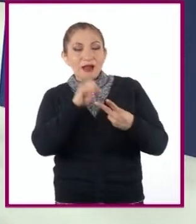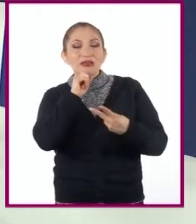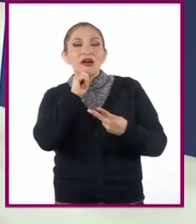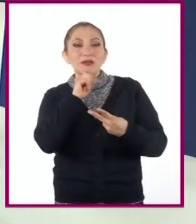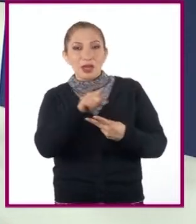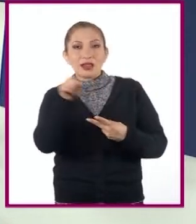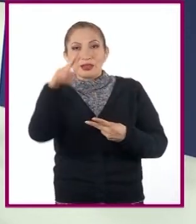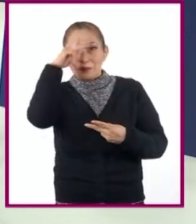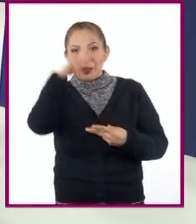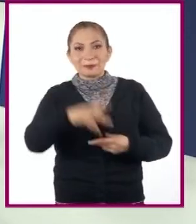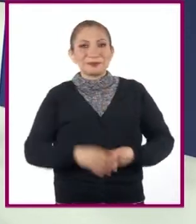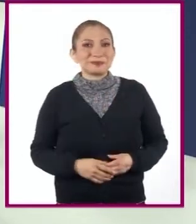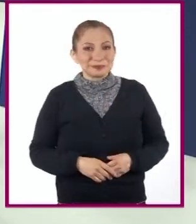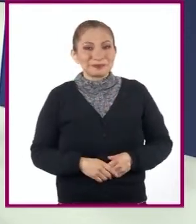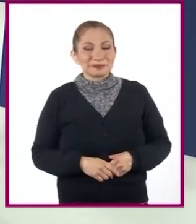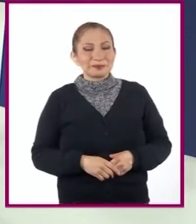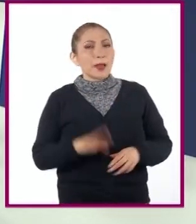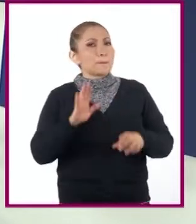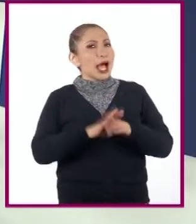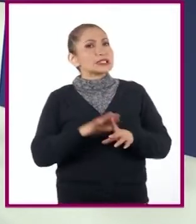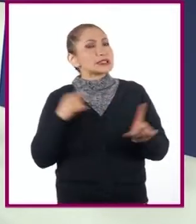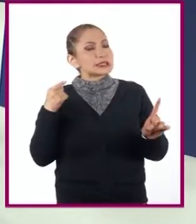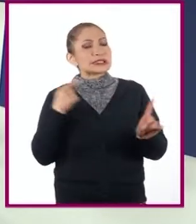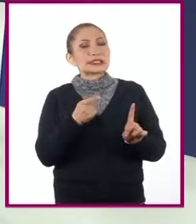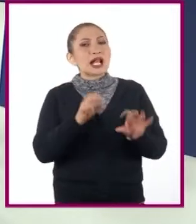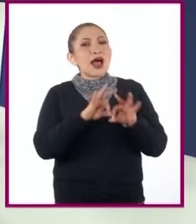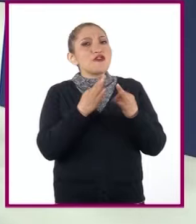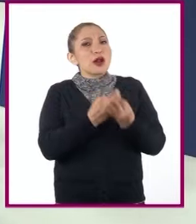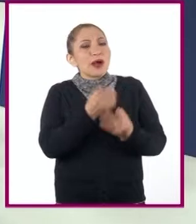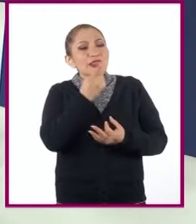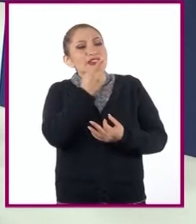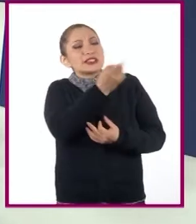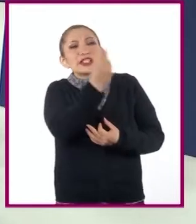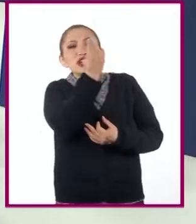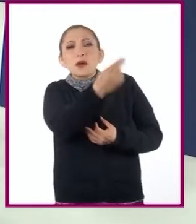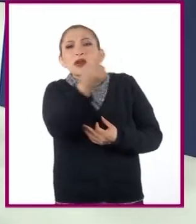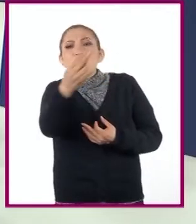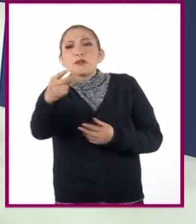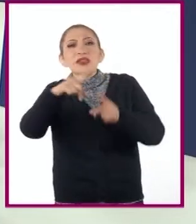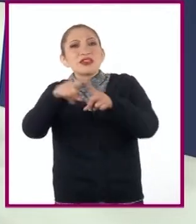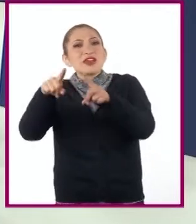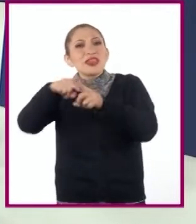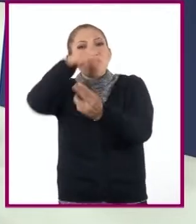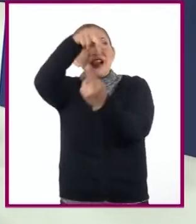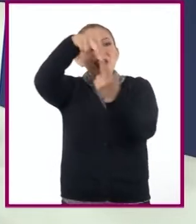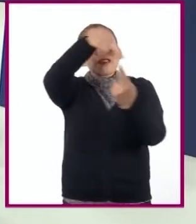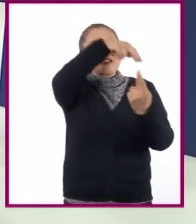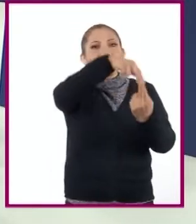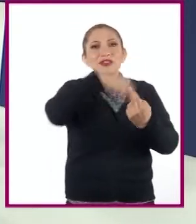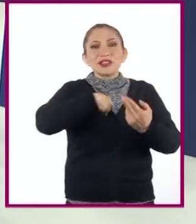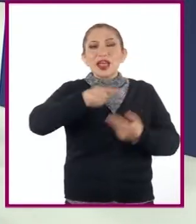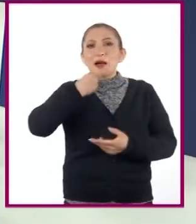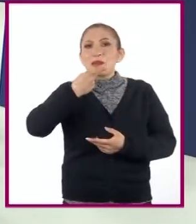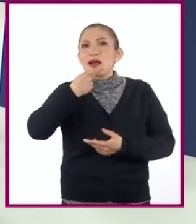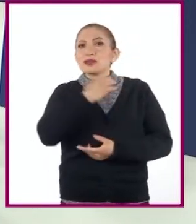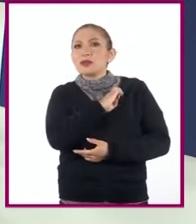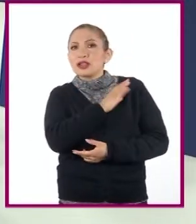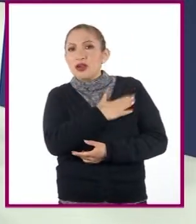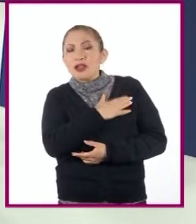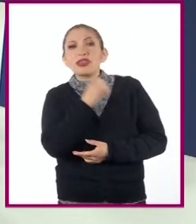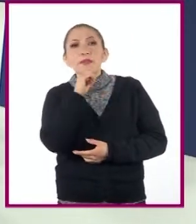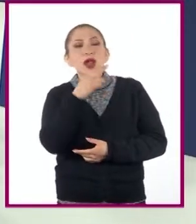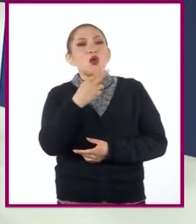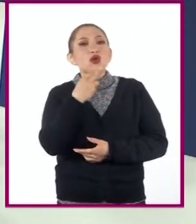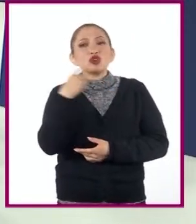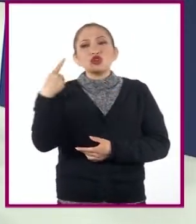supuesto, de México. En particular, la manera de nombrar las cosas en las distintas regiones del habla hispana, así como los